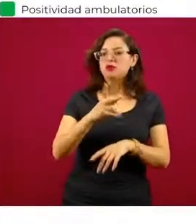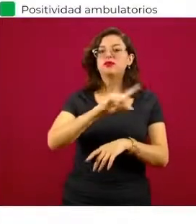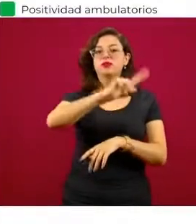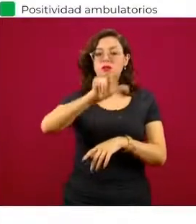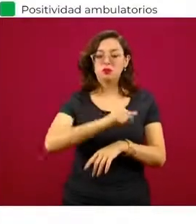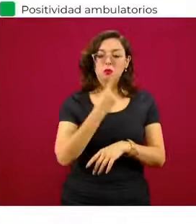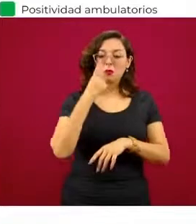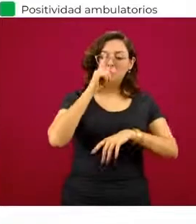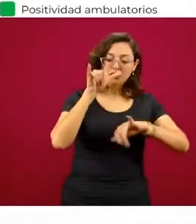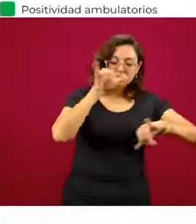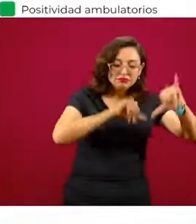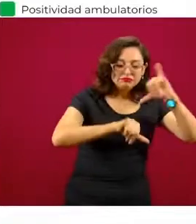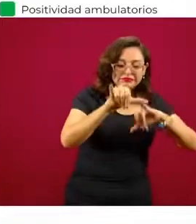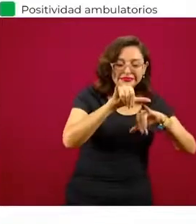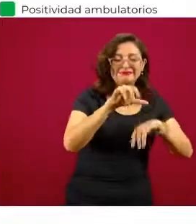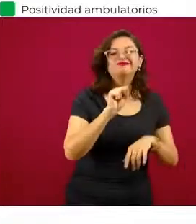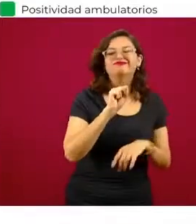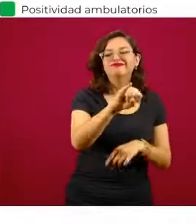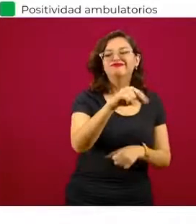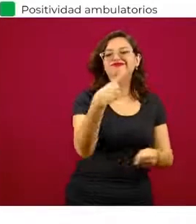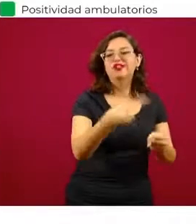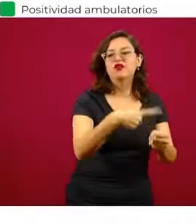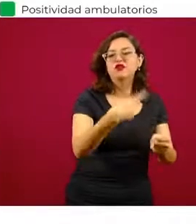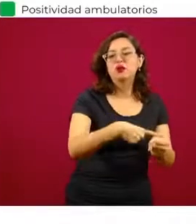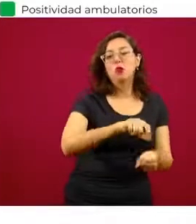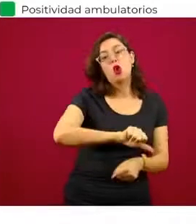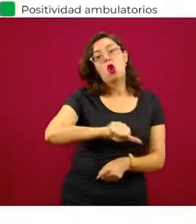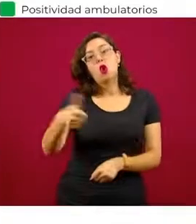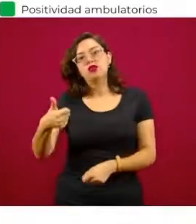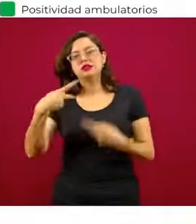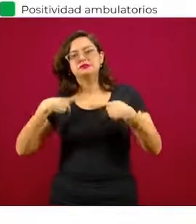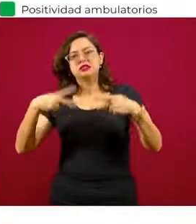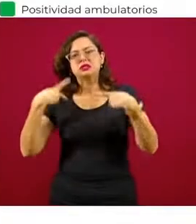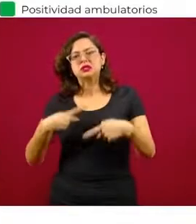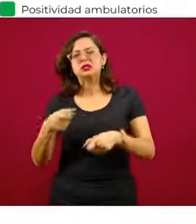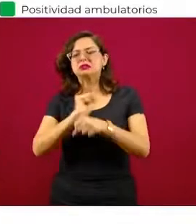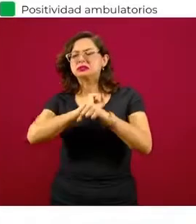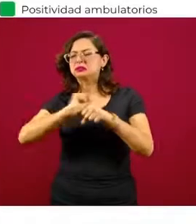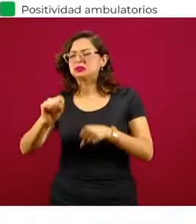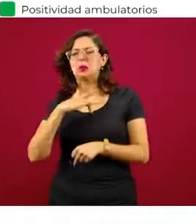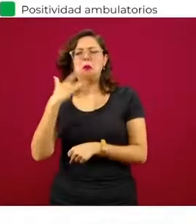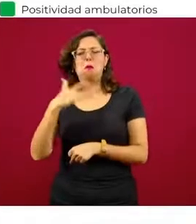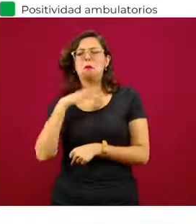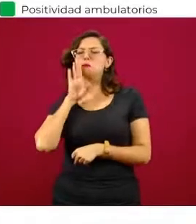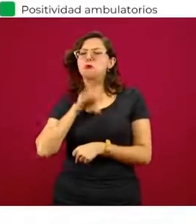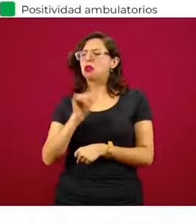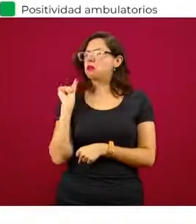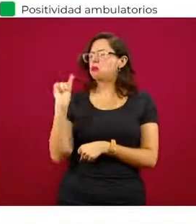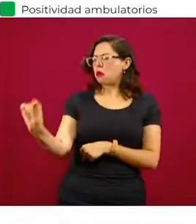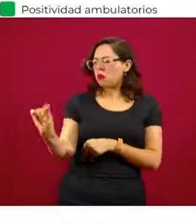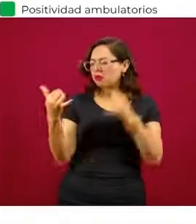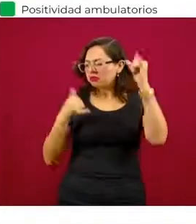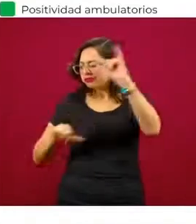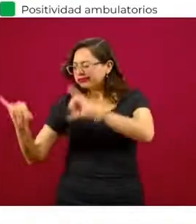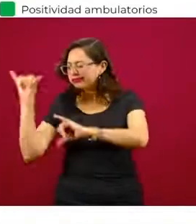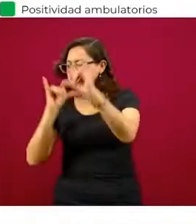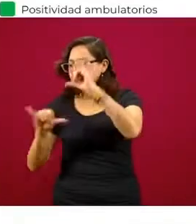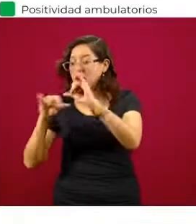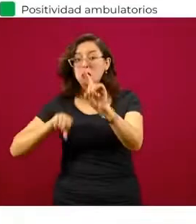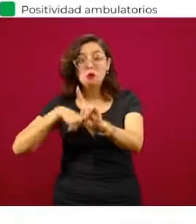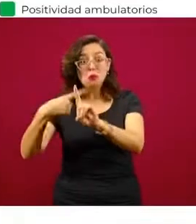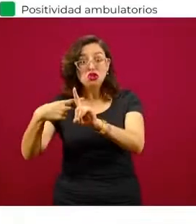los pacientes leves o ambulatorios que tienen el menor porcentaje de positividad. E igual, dentro de los pacientes